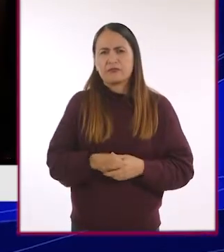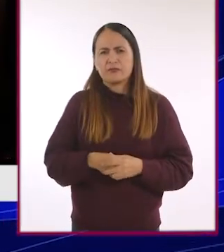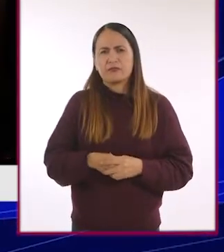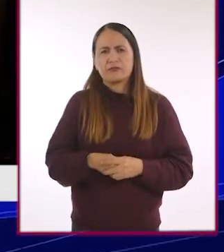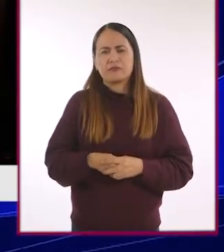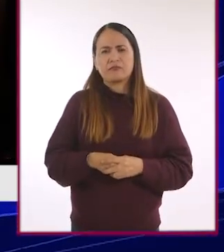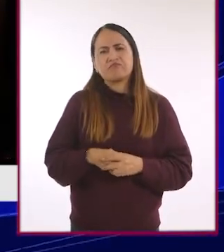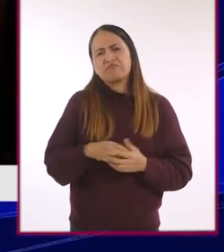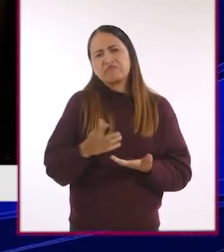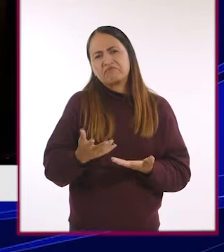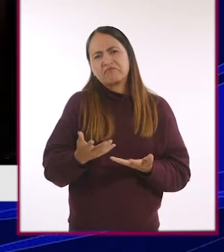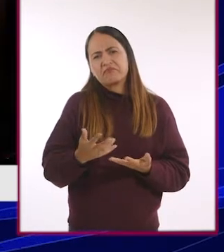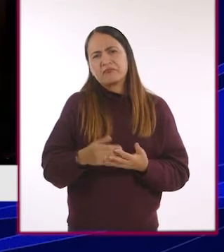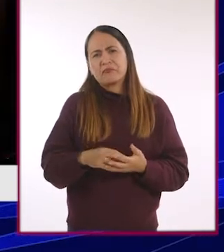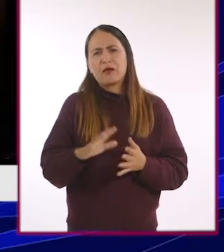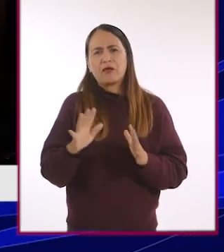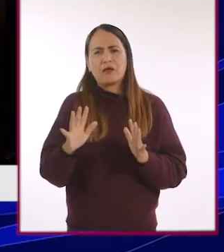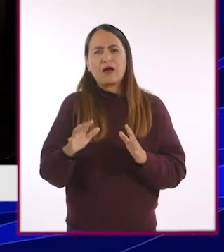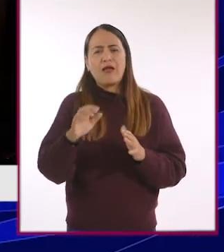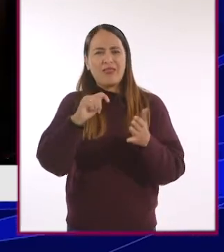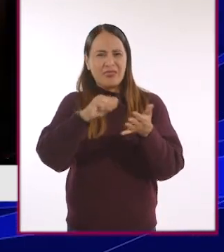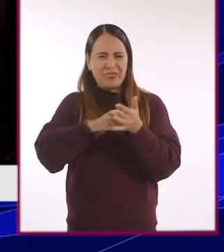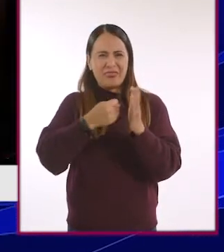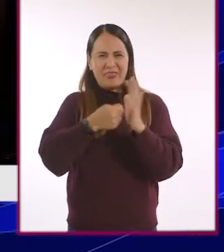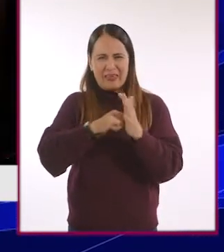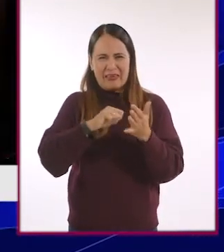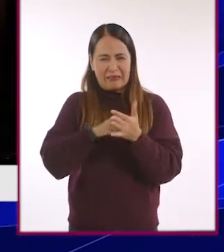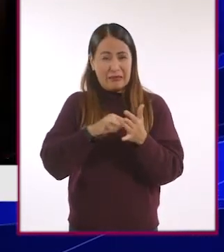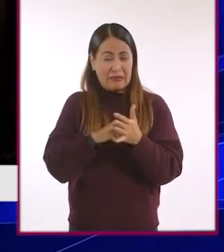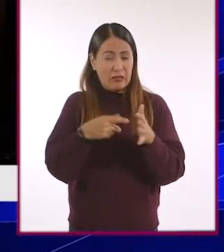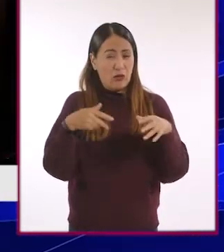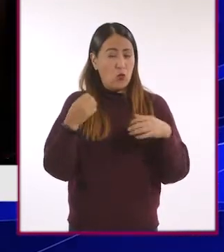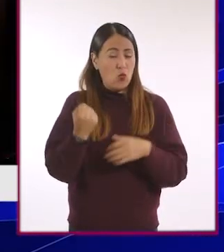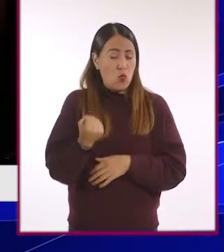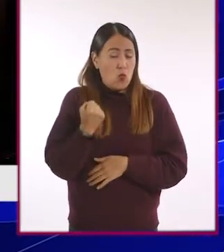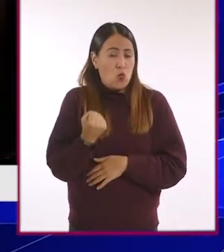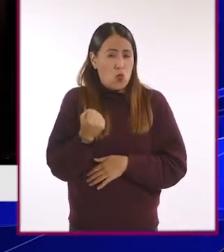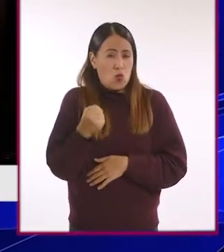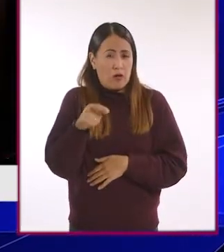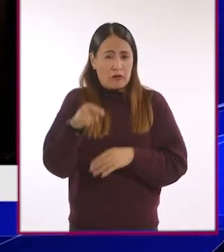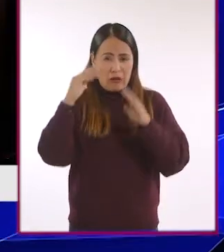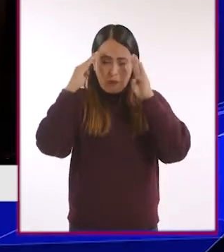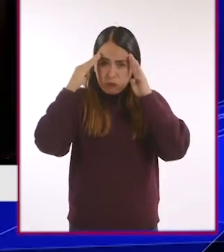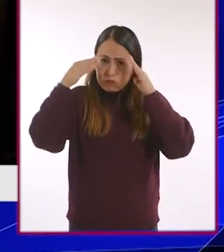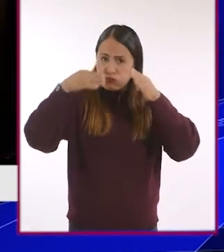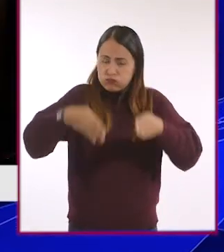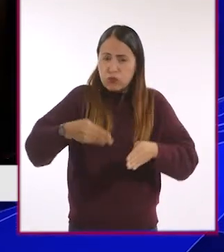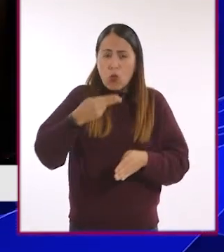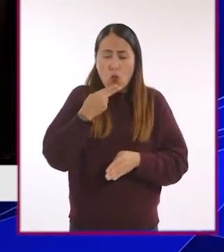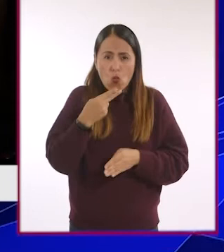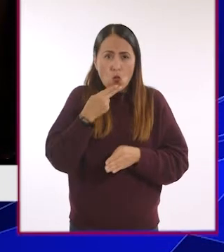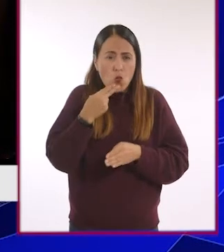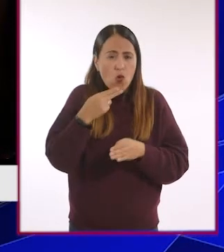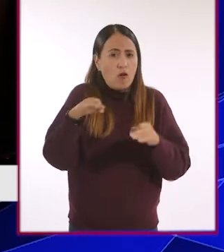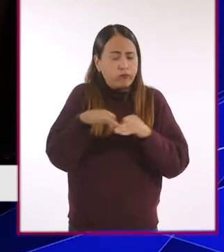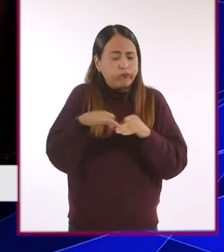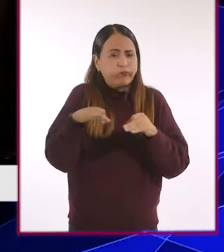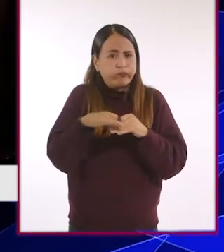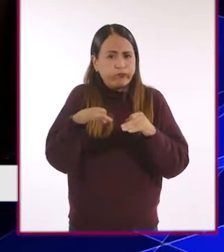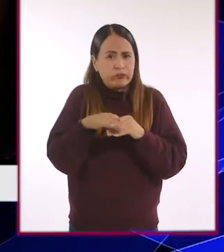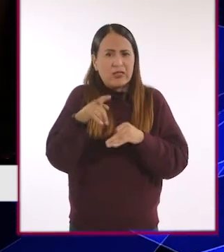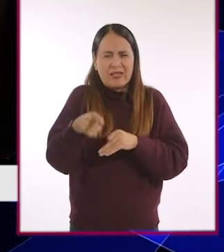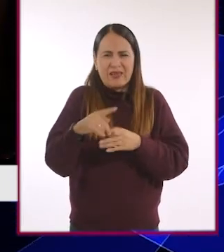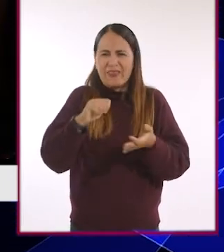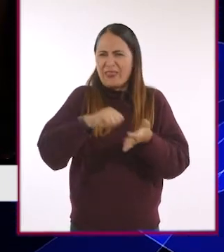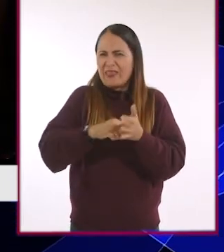el Made Painting es una de las técnicas, de hecho, más fuertes dentro de la industria de los efectos visuales, ¿no? Esta técnica